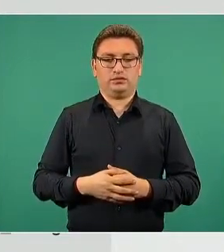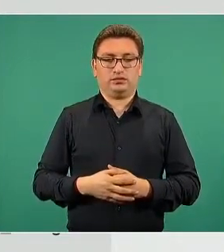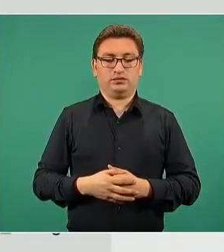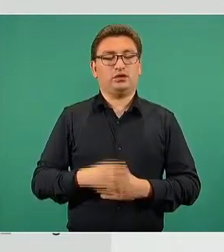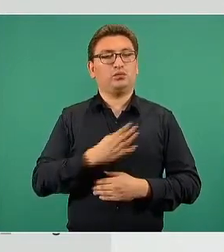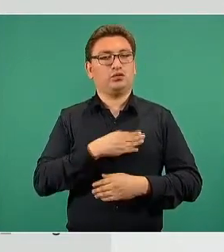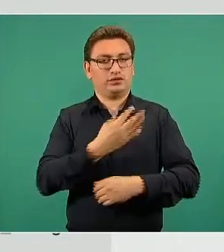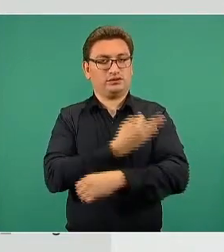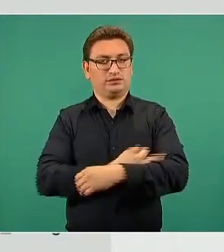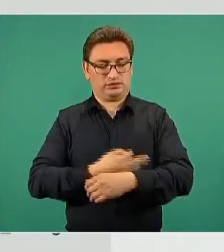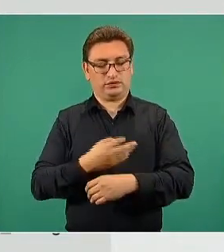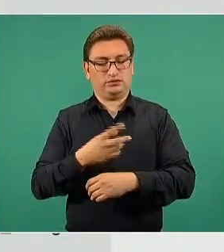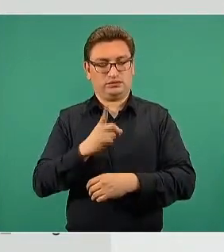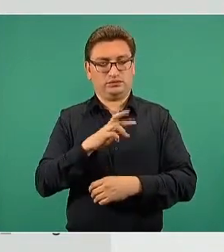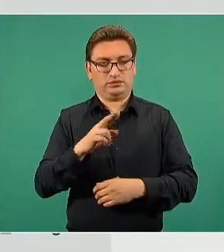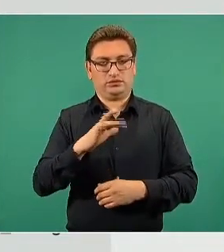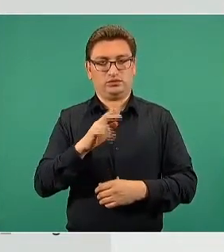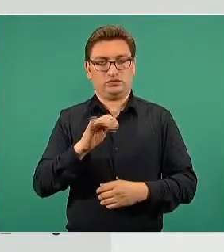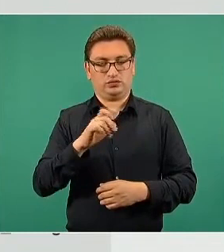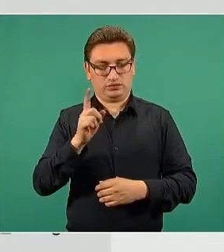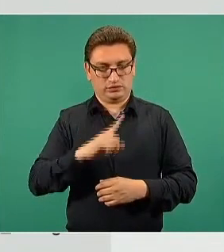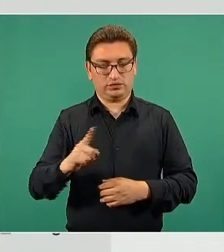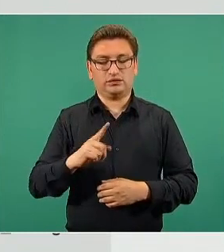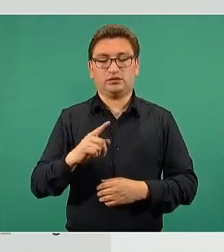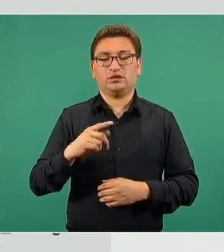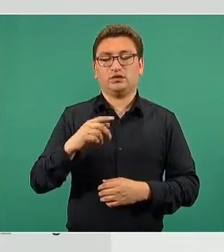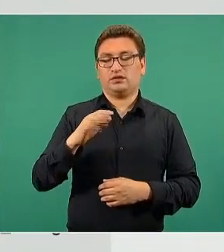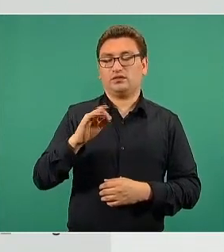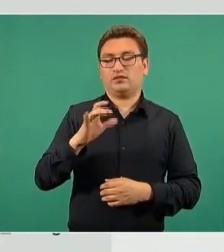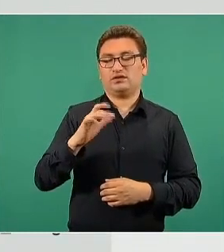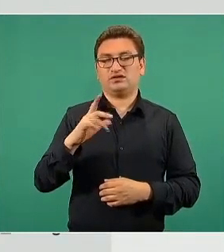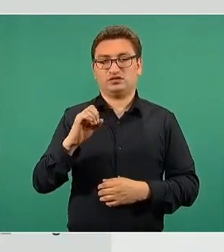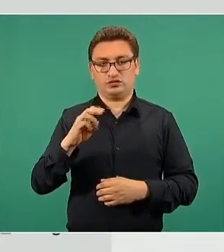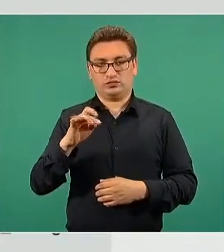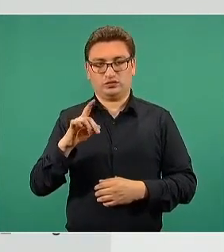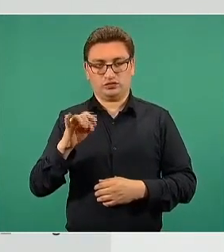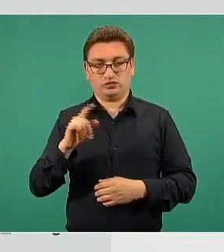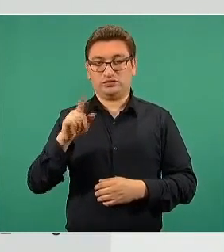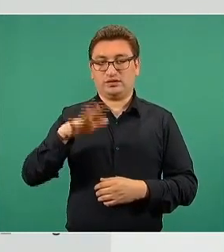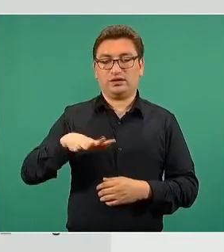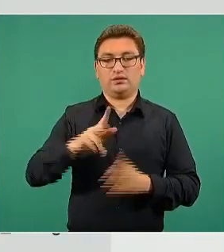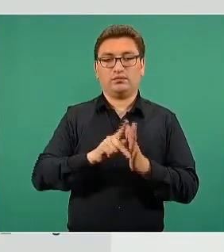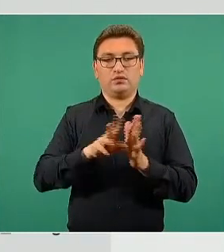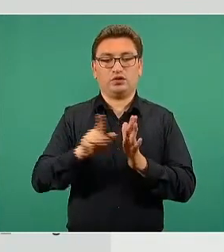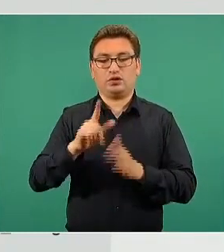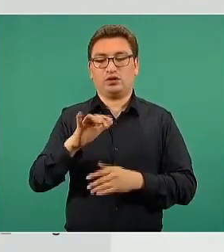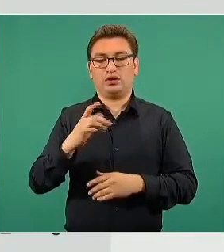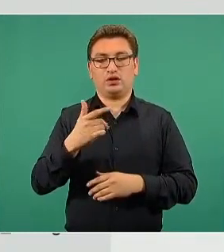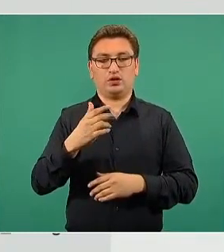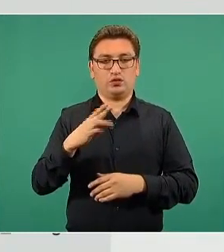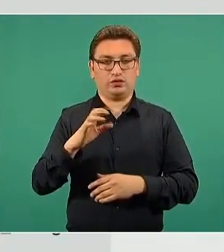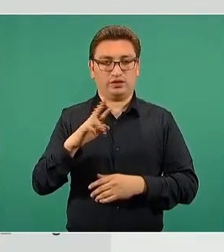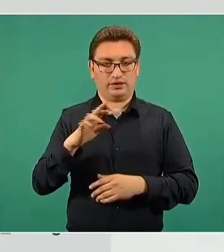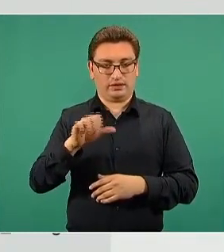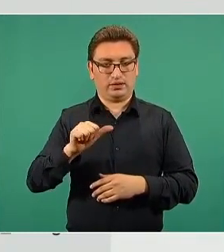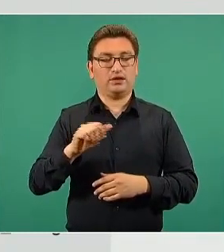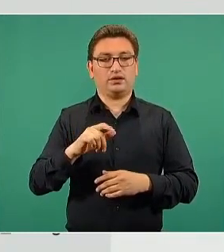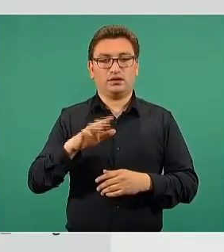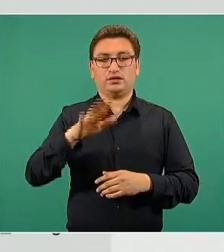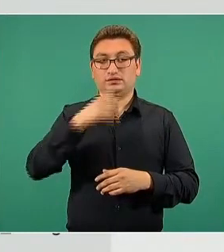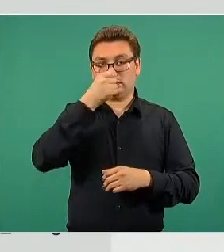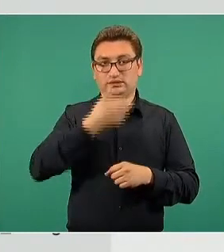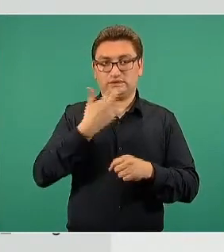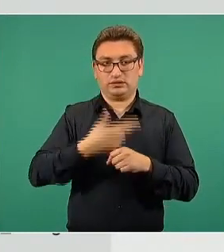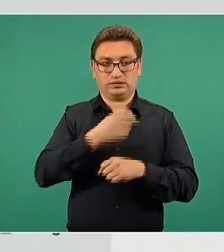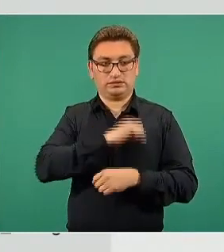Buenas tardes, doctor Cortés. Francisco Mendoza de La Hoguera. Preguntarle si desde la Secretaría de Salud ya hay un